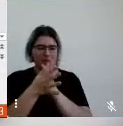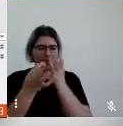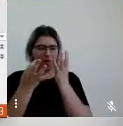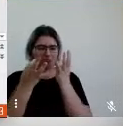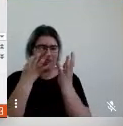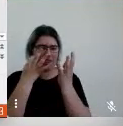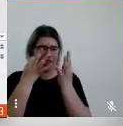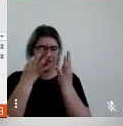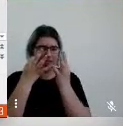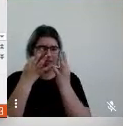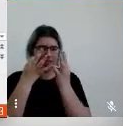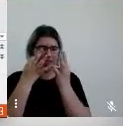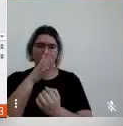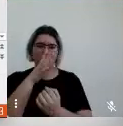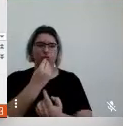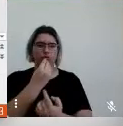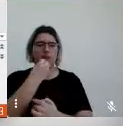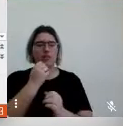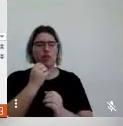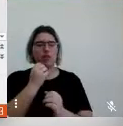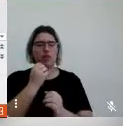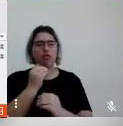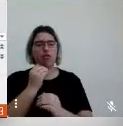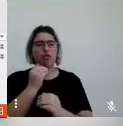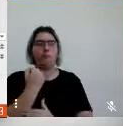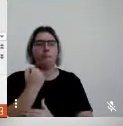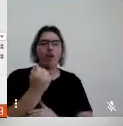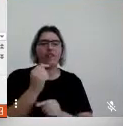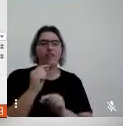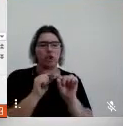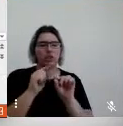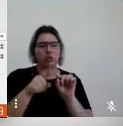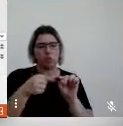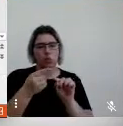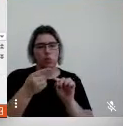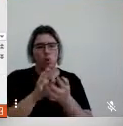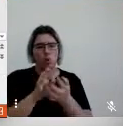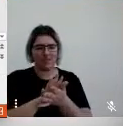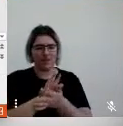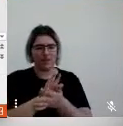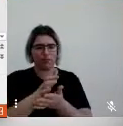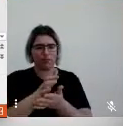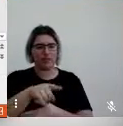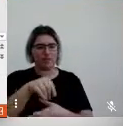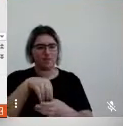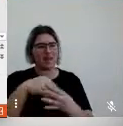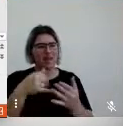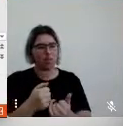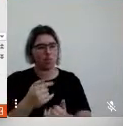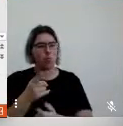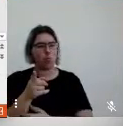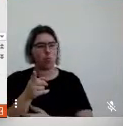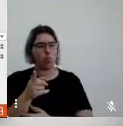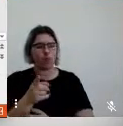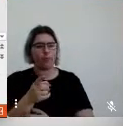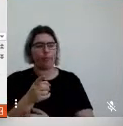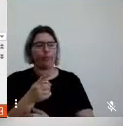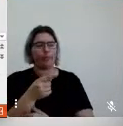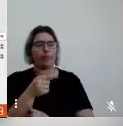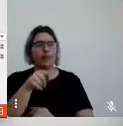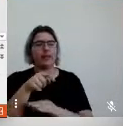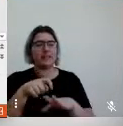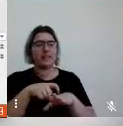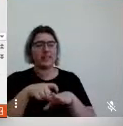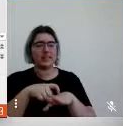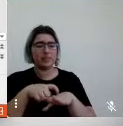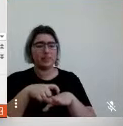probióticos, que luego los comentaremos, en los que también encontramos estas bacterias. Y este tipo de microbiota siempre